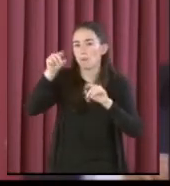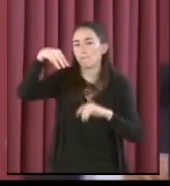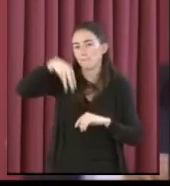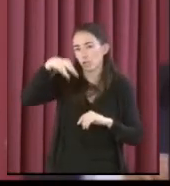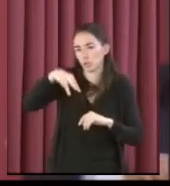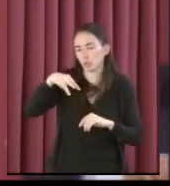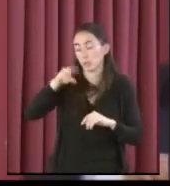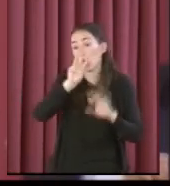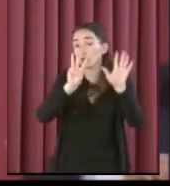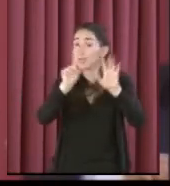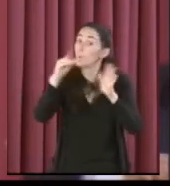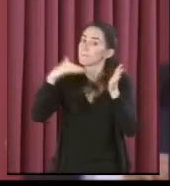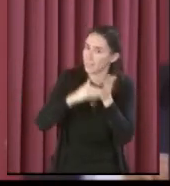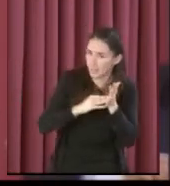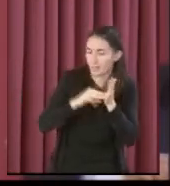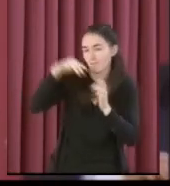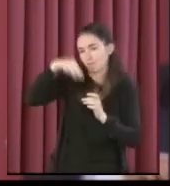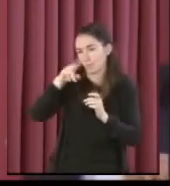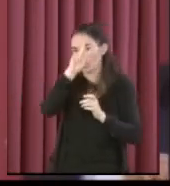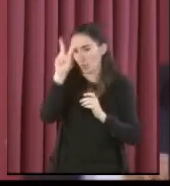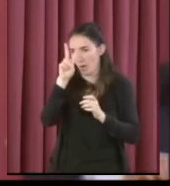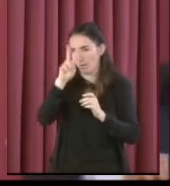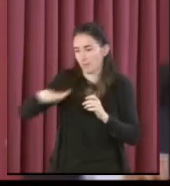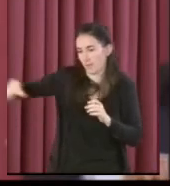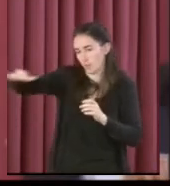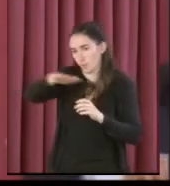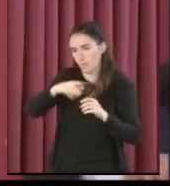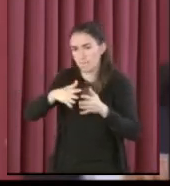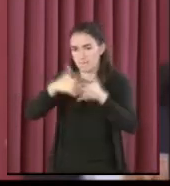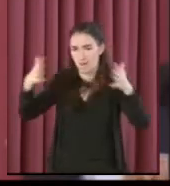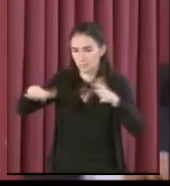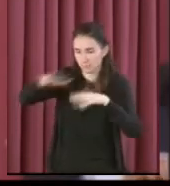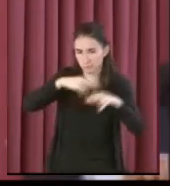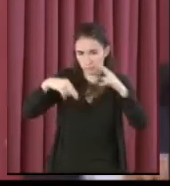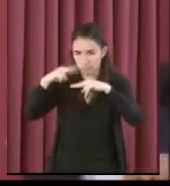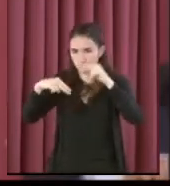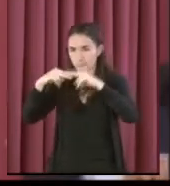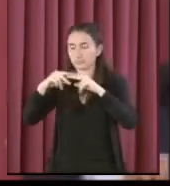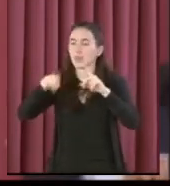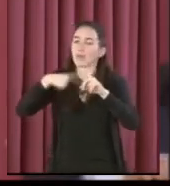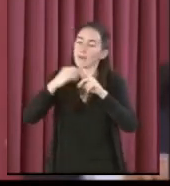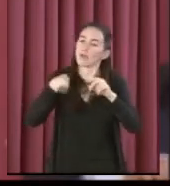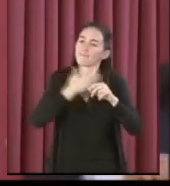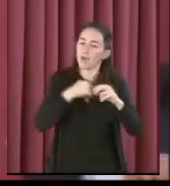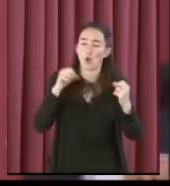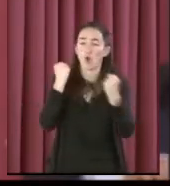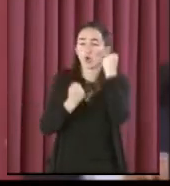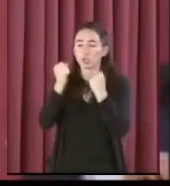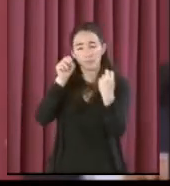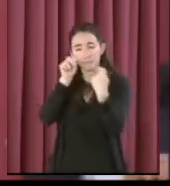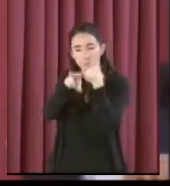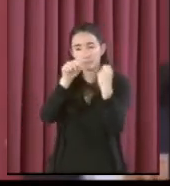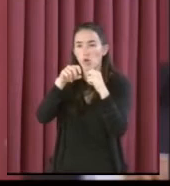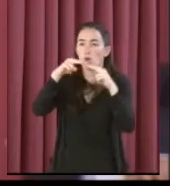Parque Comercial Berceo y la Circunvalación. La intervención se completará con una nueva pasarela sobre la Circunvalación, una ejecución